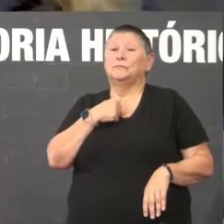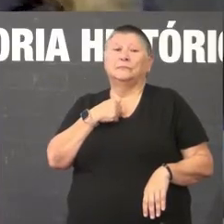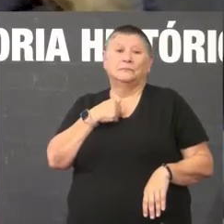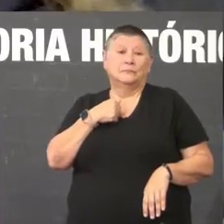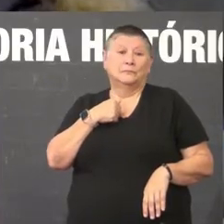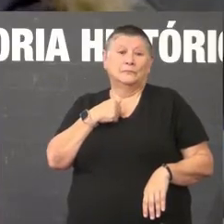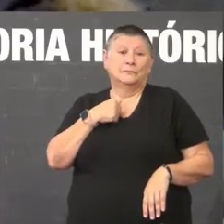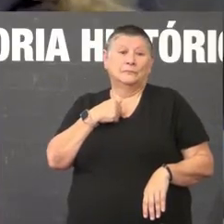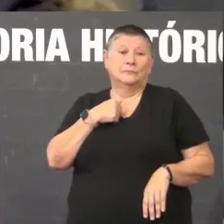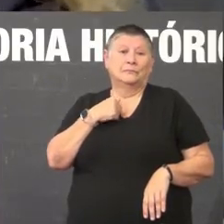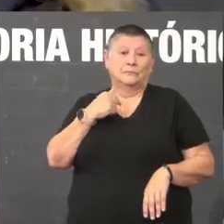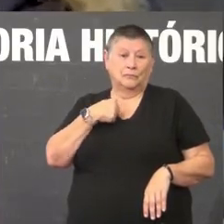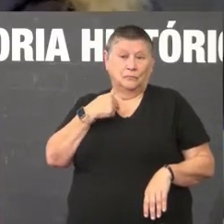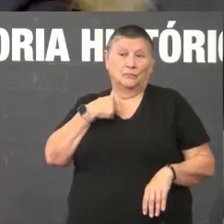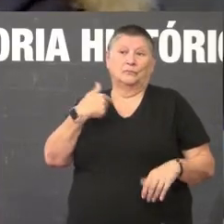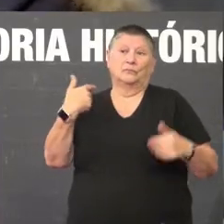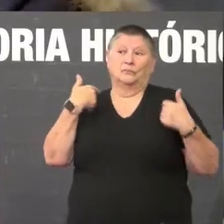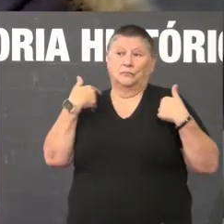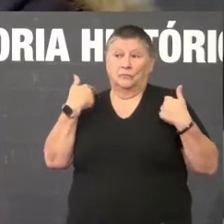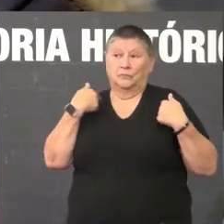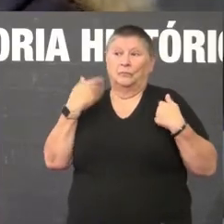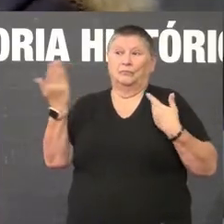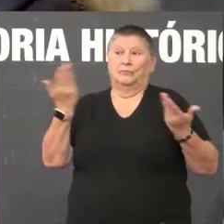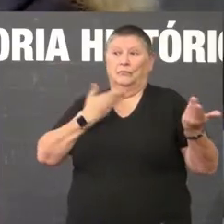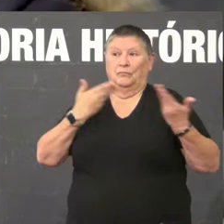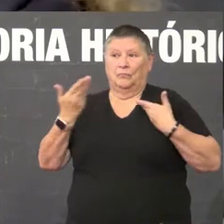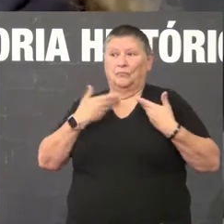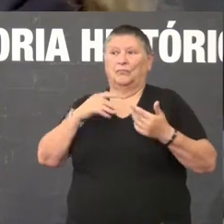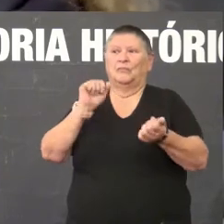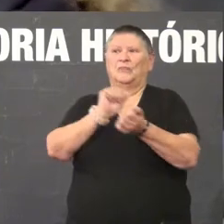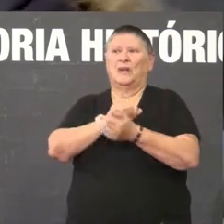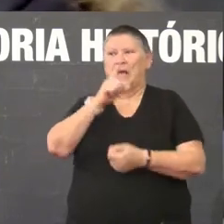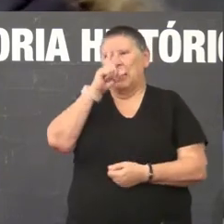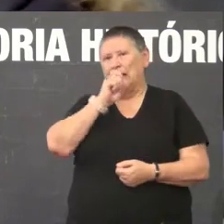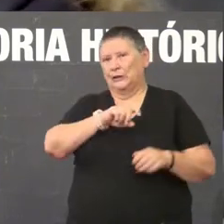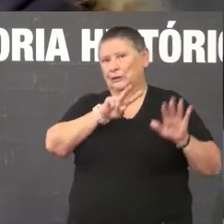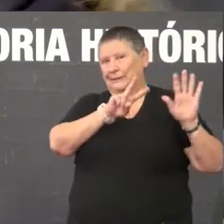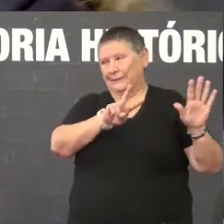son detido, torturado e encarcerado no ano 76.